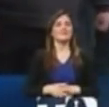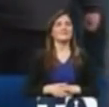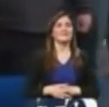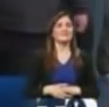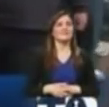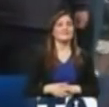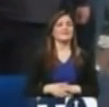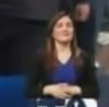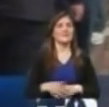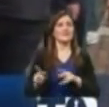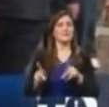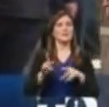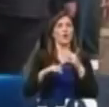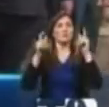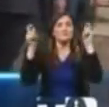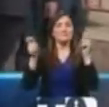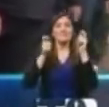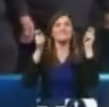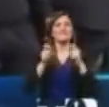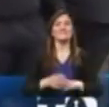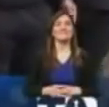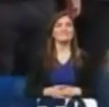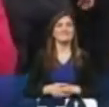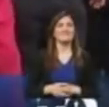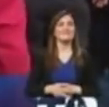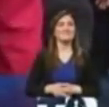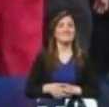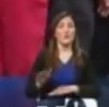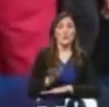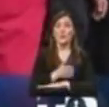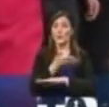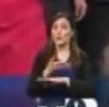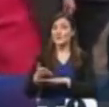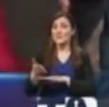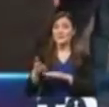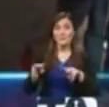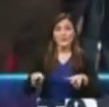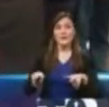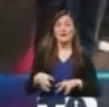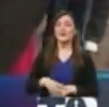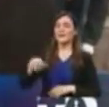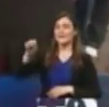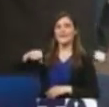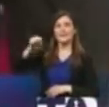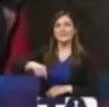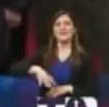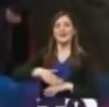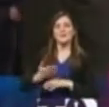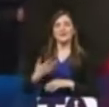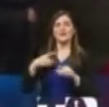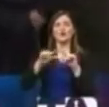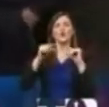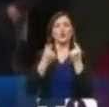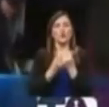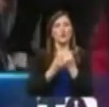Listos para celebrar, y yo sé que también tienen música en vivo preparado el día de hoy. Sí, tenemos música en vivo, La